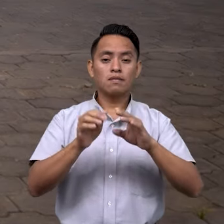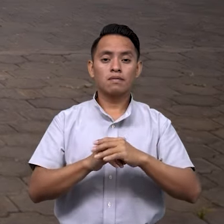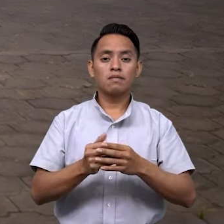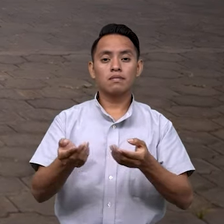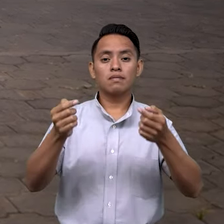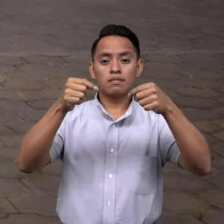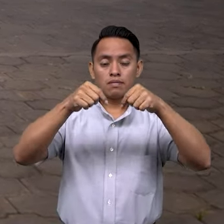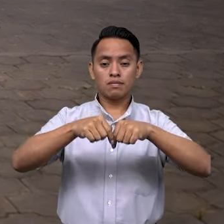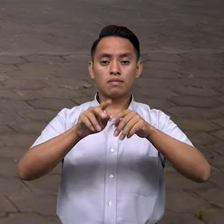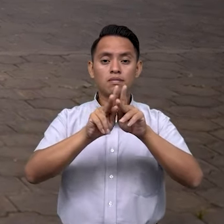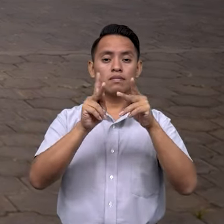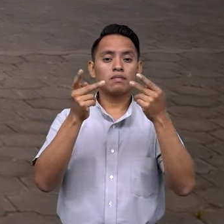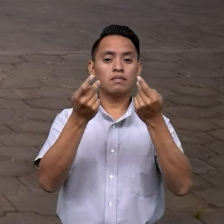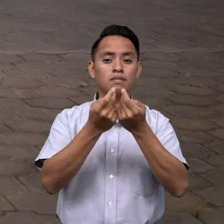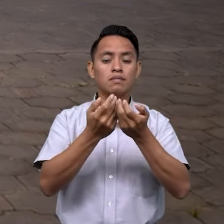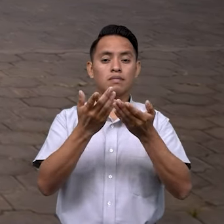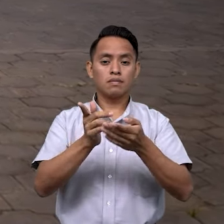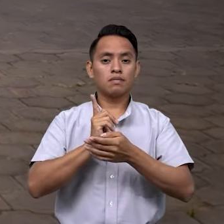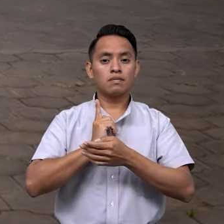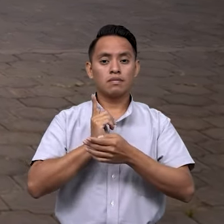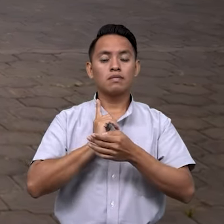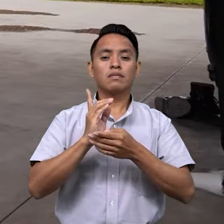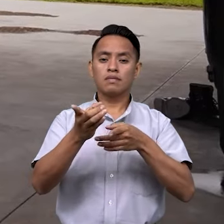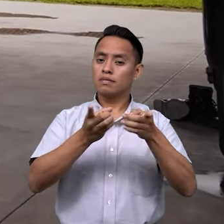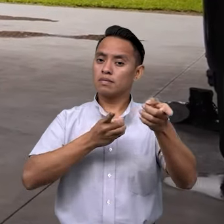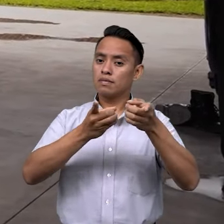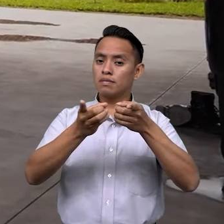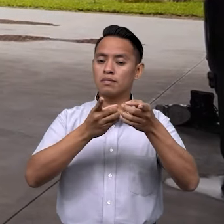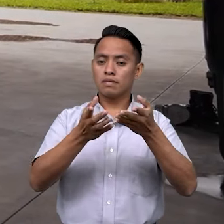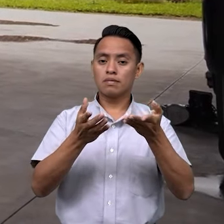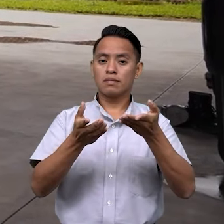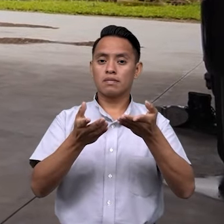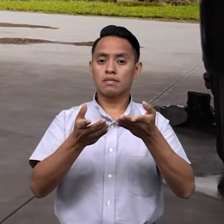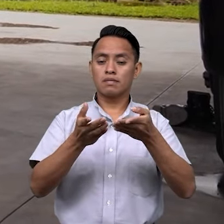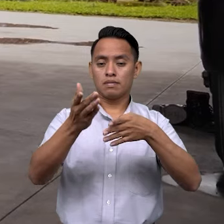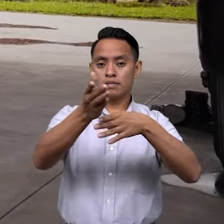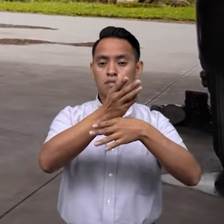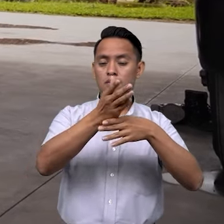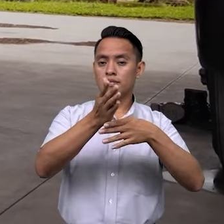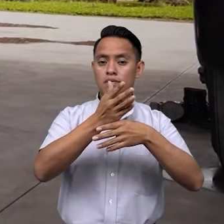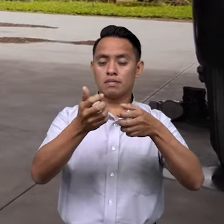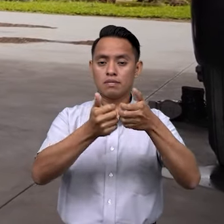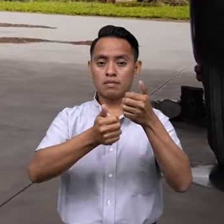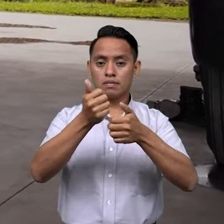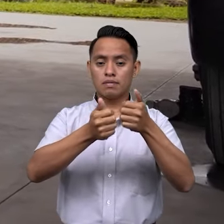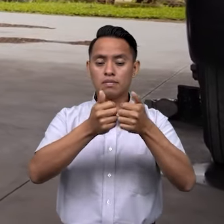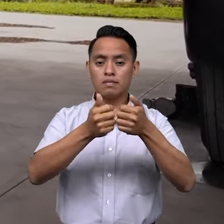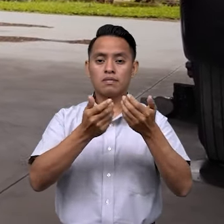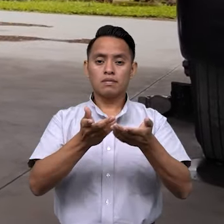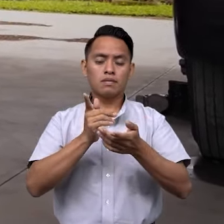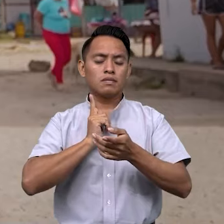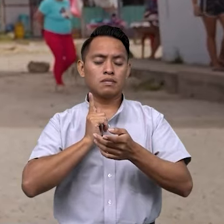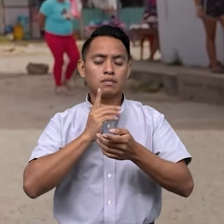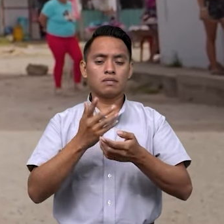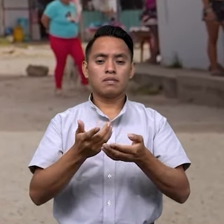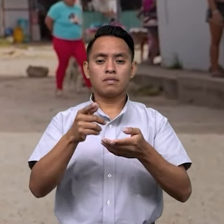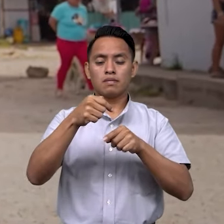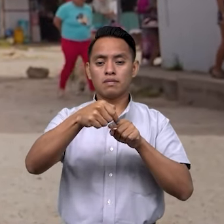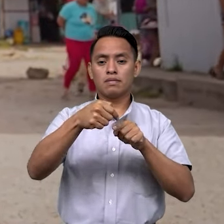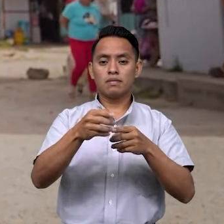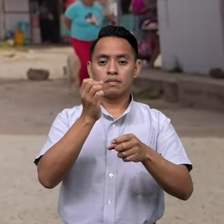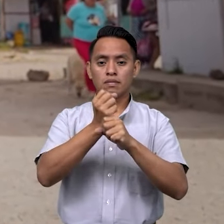ahora nosotros, la población en sí, cuenta con una delegación para las diferentes incidencias que se presenten en el municipio.